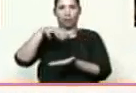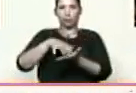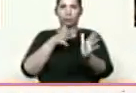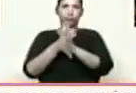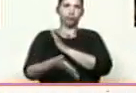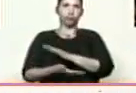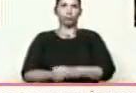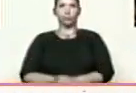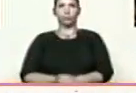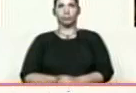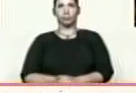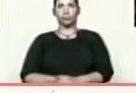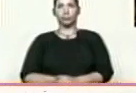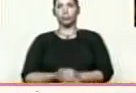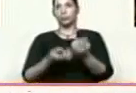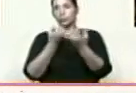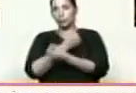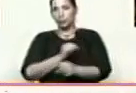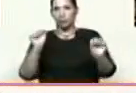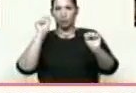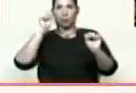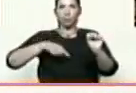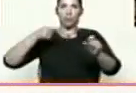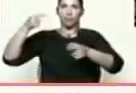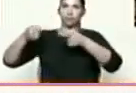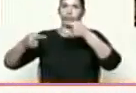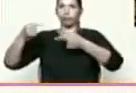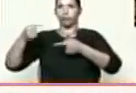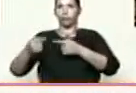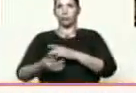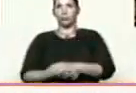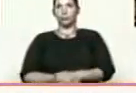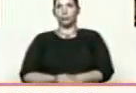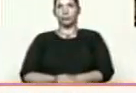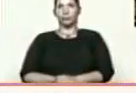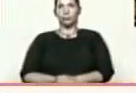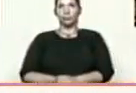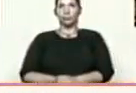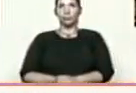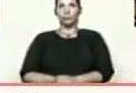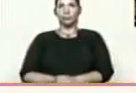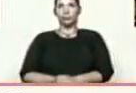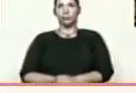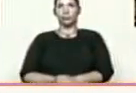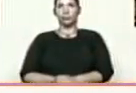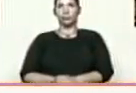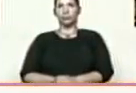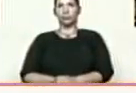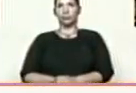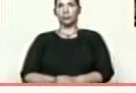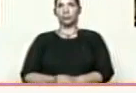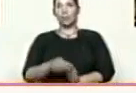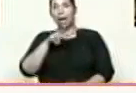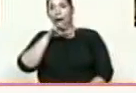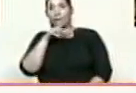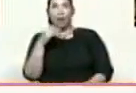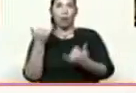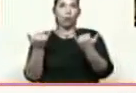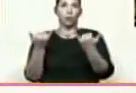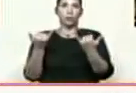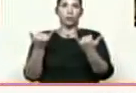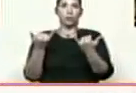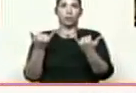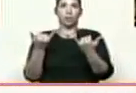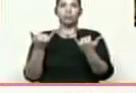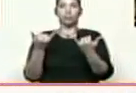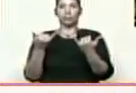gran debate sobre la soberanía. Y por eso yo no tenía pensado hablar de esto, pero Escarra ahorita cuando señaló el problema